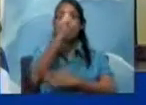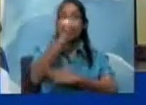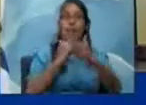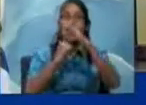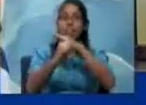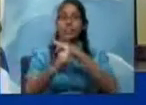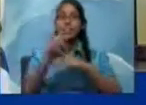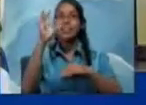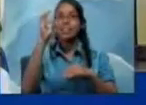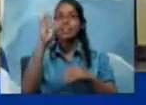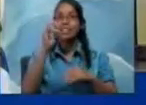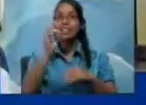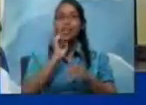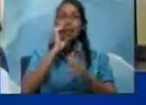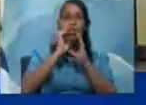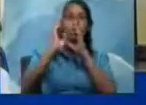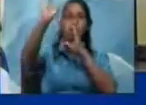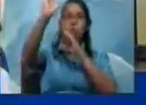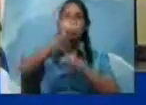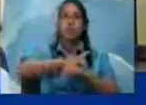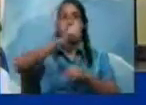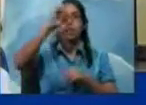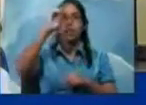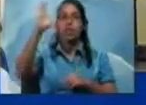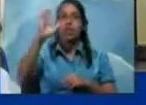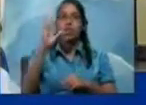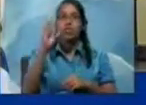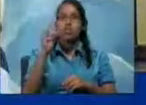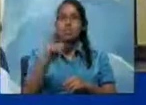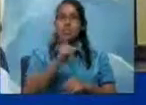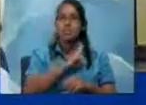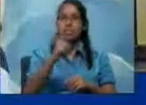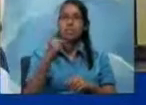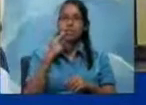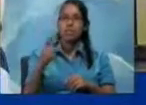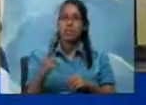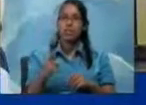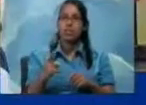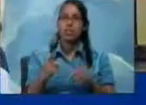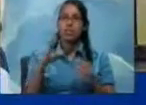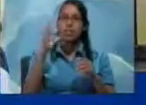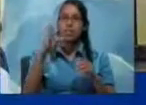siete las trompetas de Dios siete los truenos misteriosos